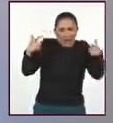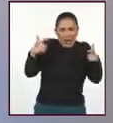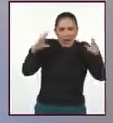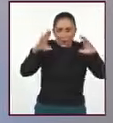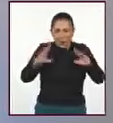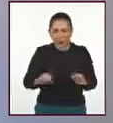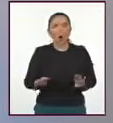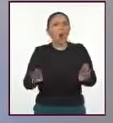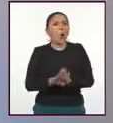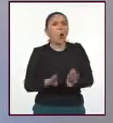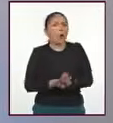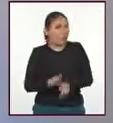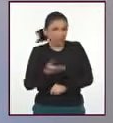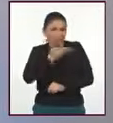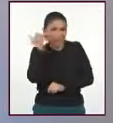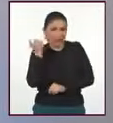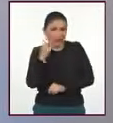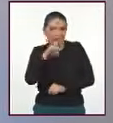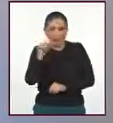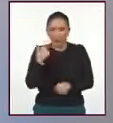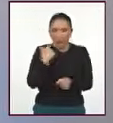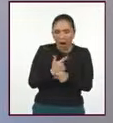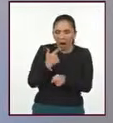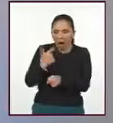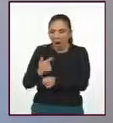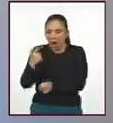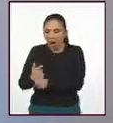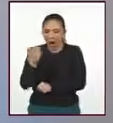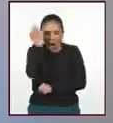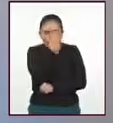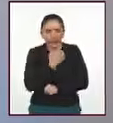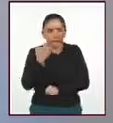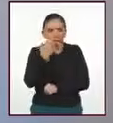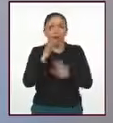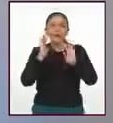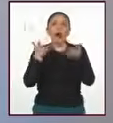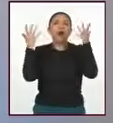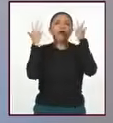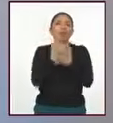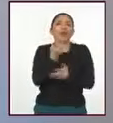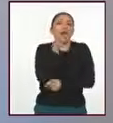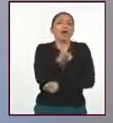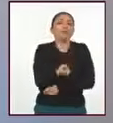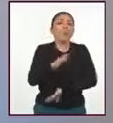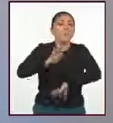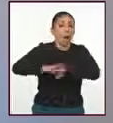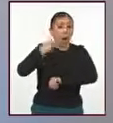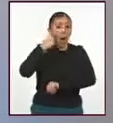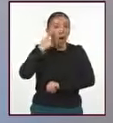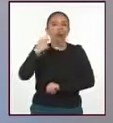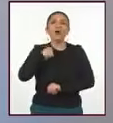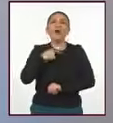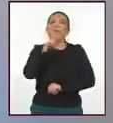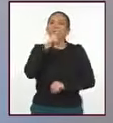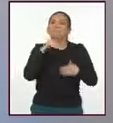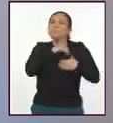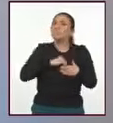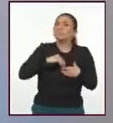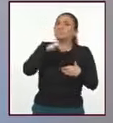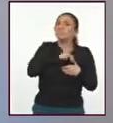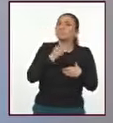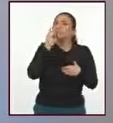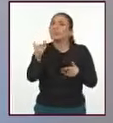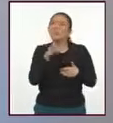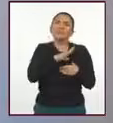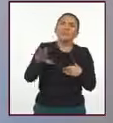uno comienza a analizar de estos temas, uno se da cuenta de que generalmente uno guardaba cosas y no las expresaba,